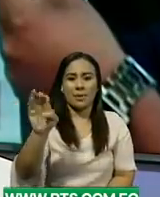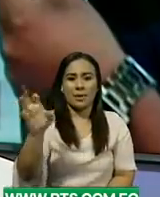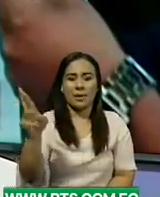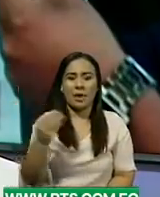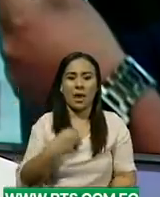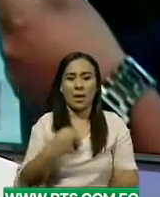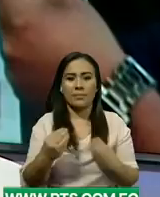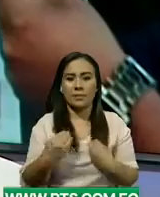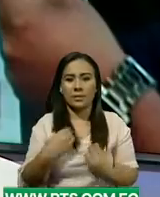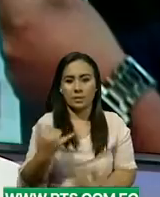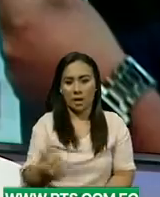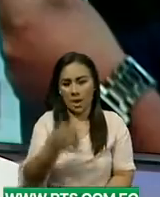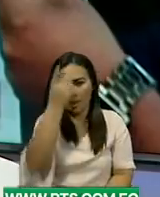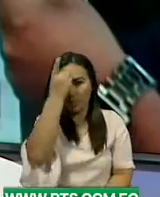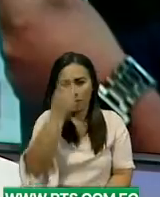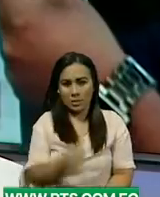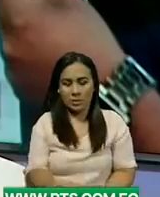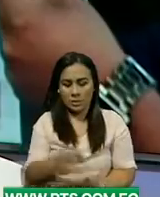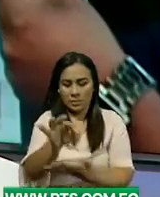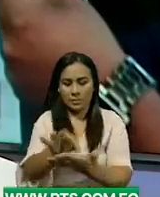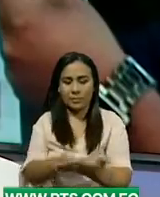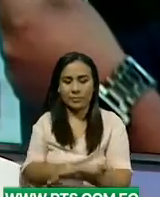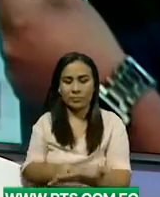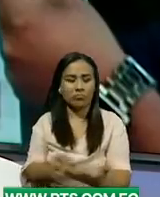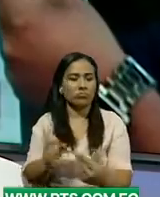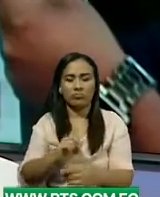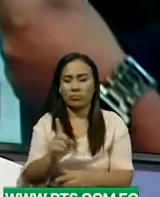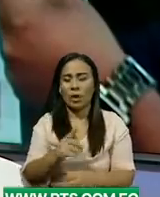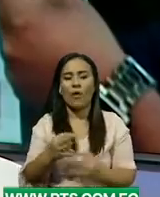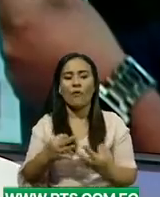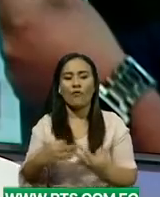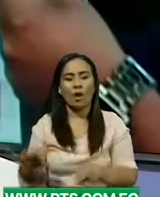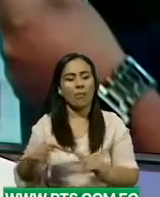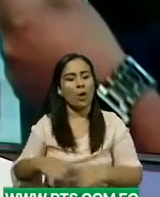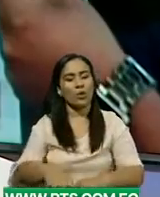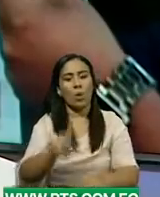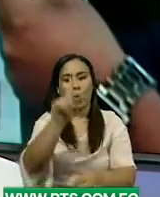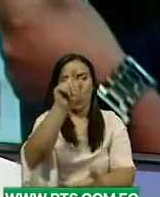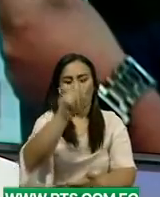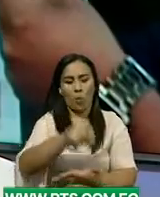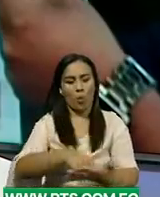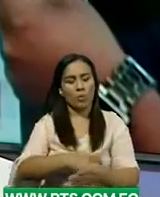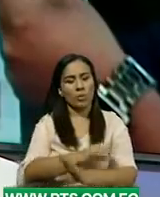señaló que tomada esta decisión, el mecanismo de escrutinio se mantiene.